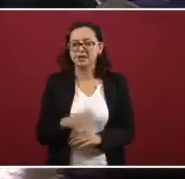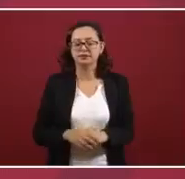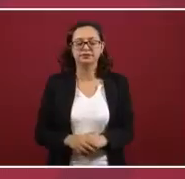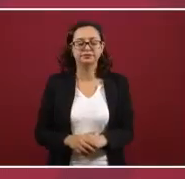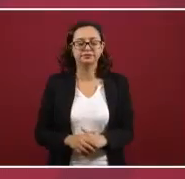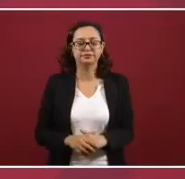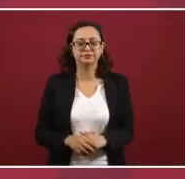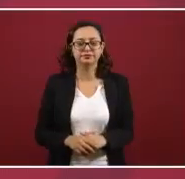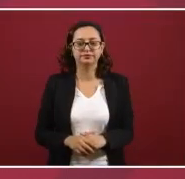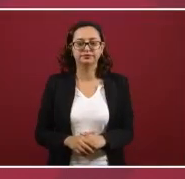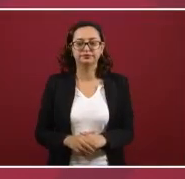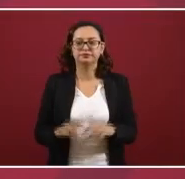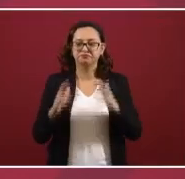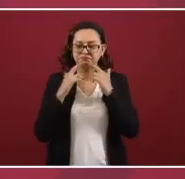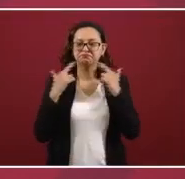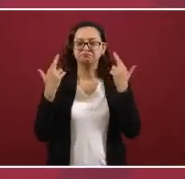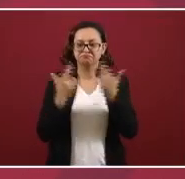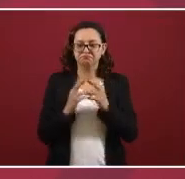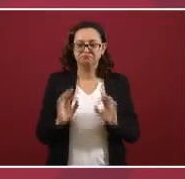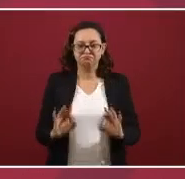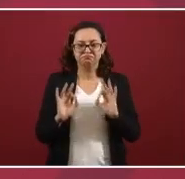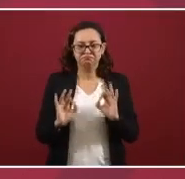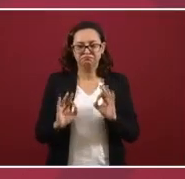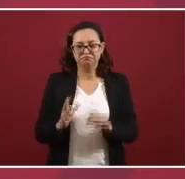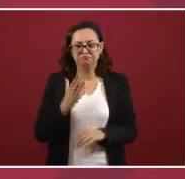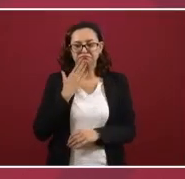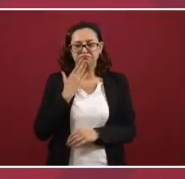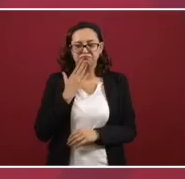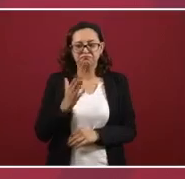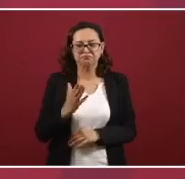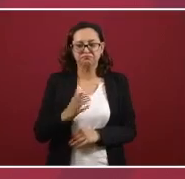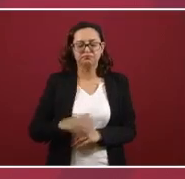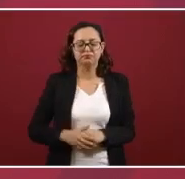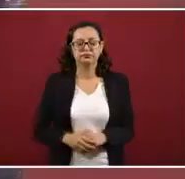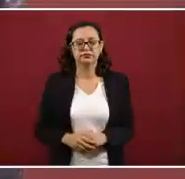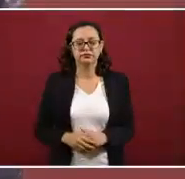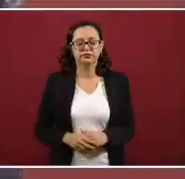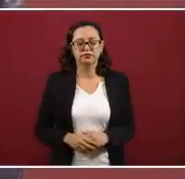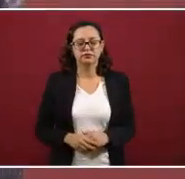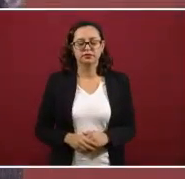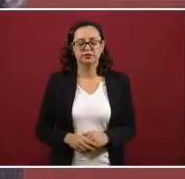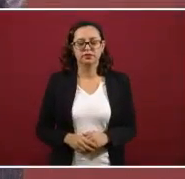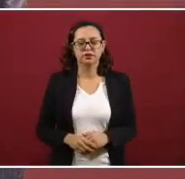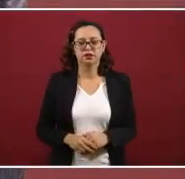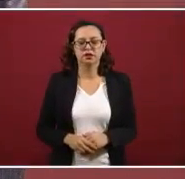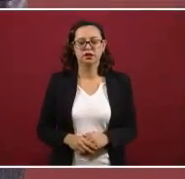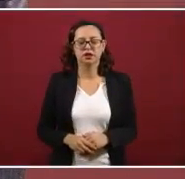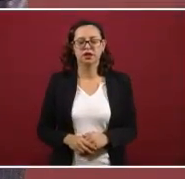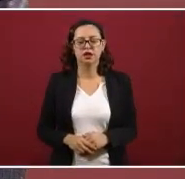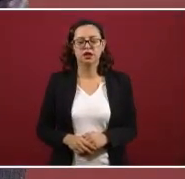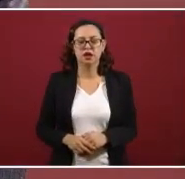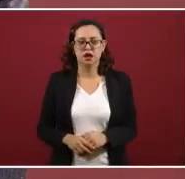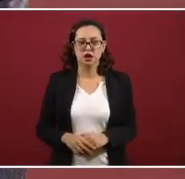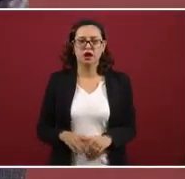Muy buena reunión con los banqueros.